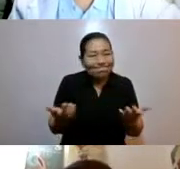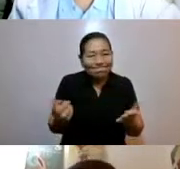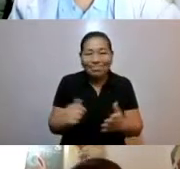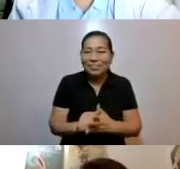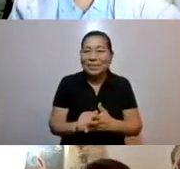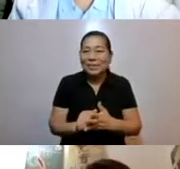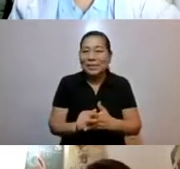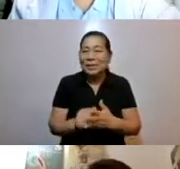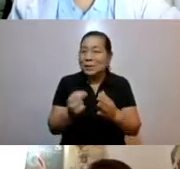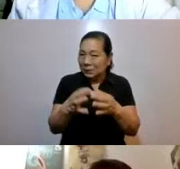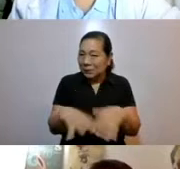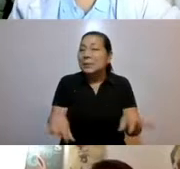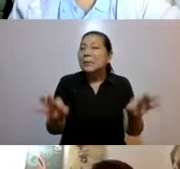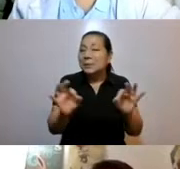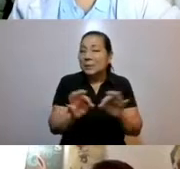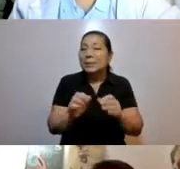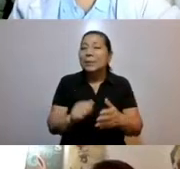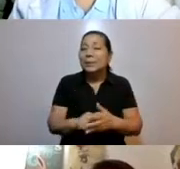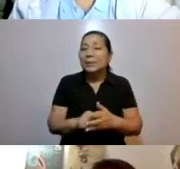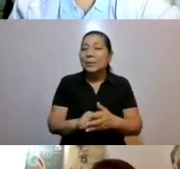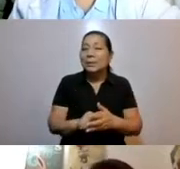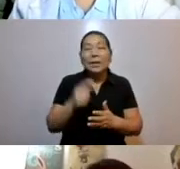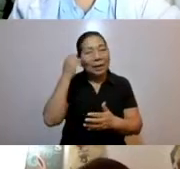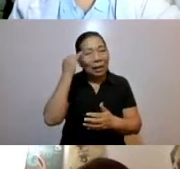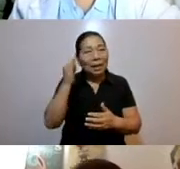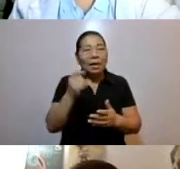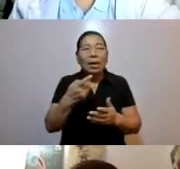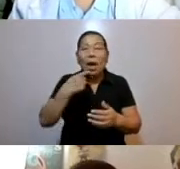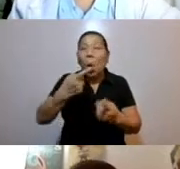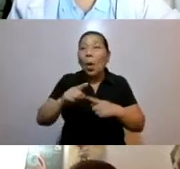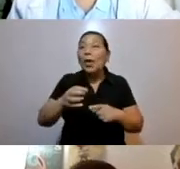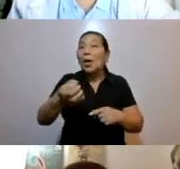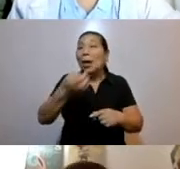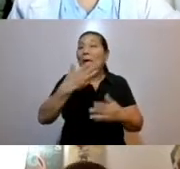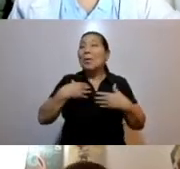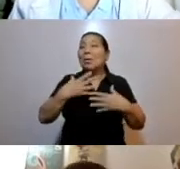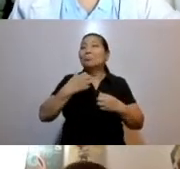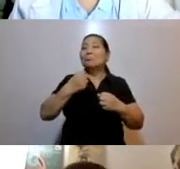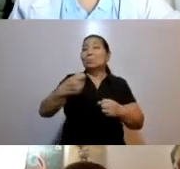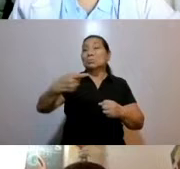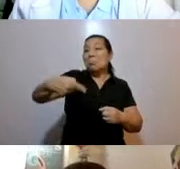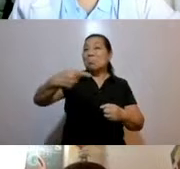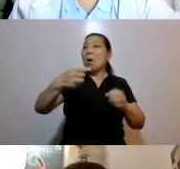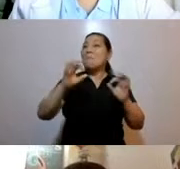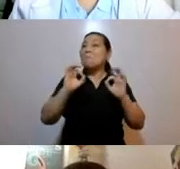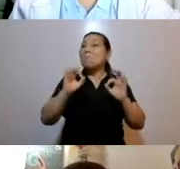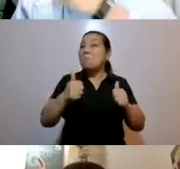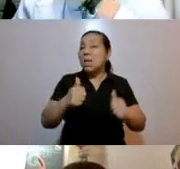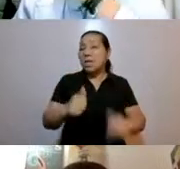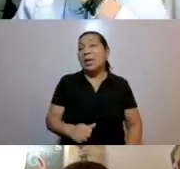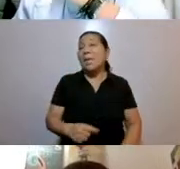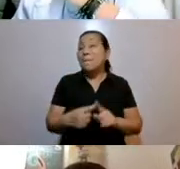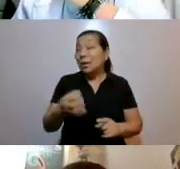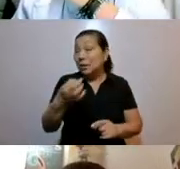en forma importante el concepto de la disfunción eréctil. A decir verdad, el